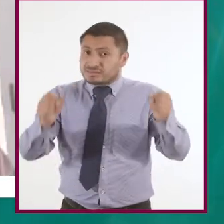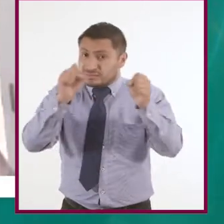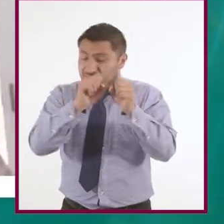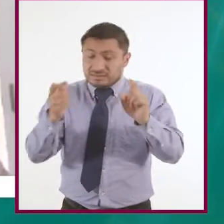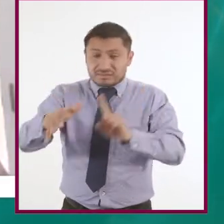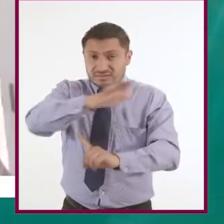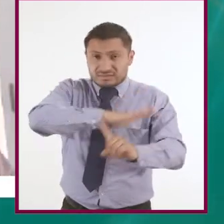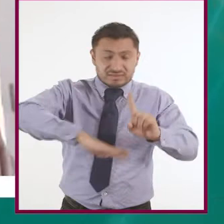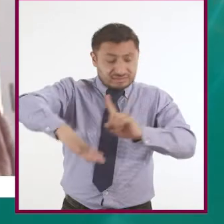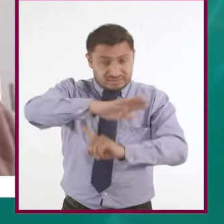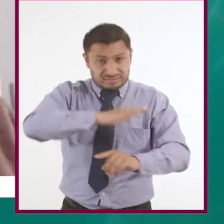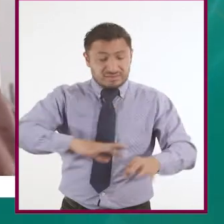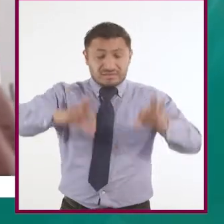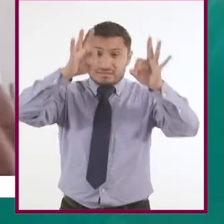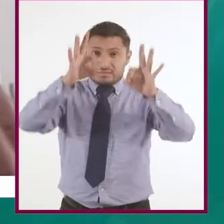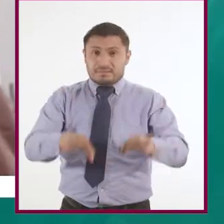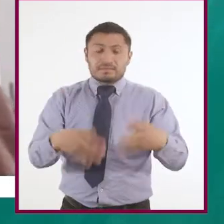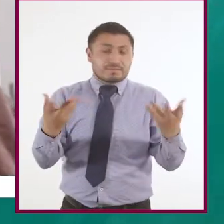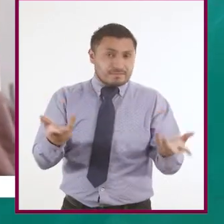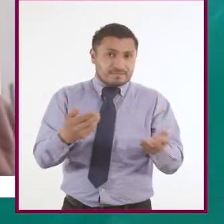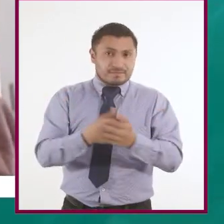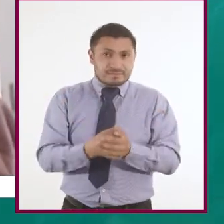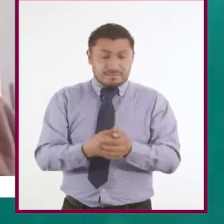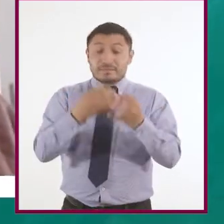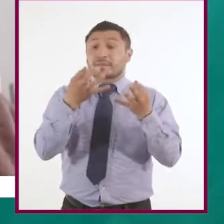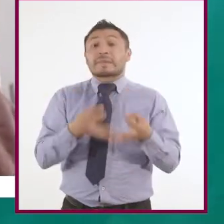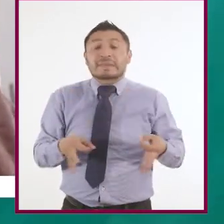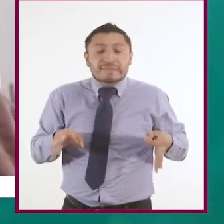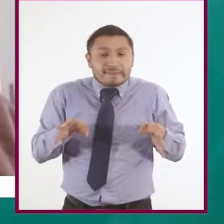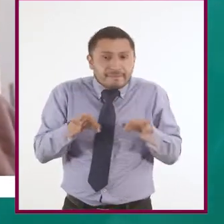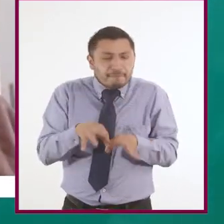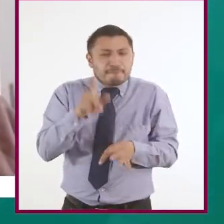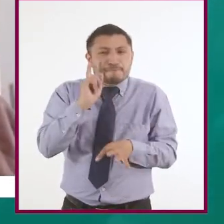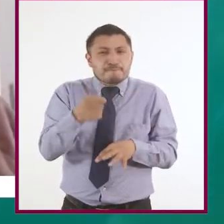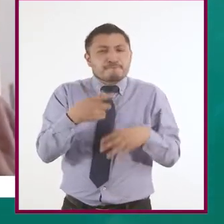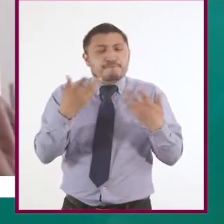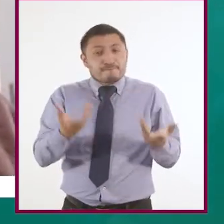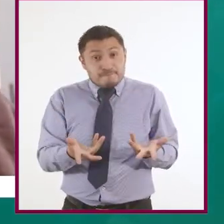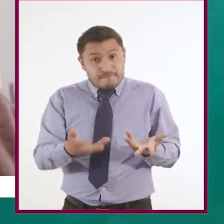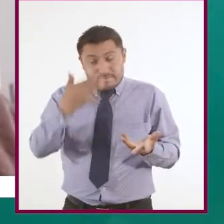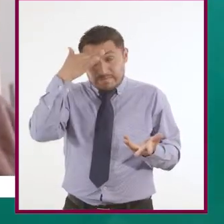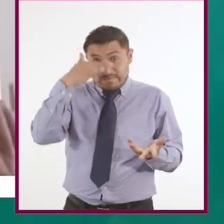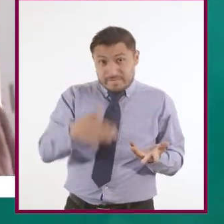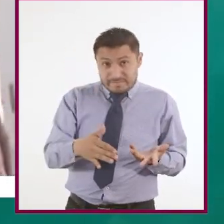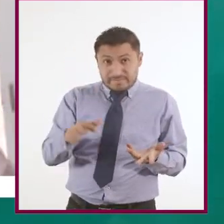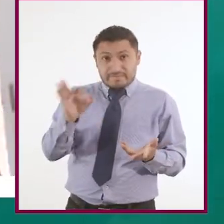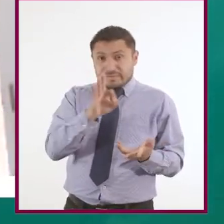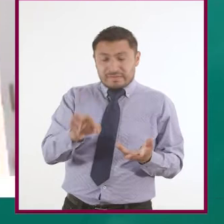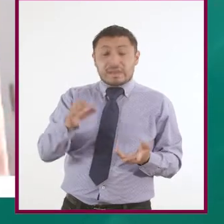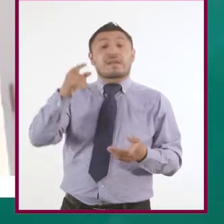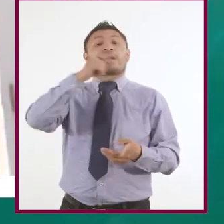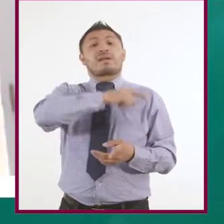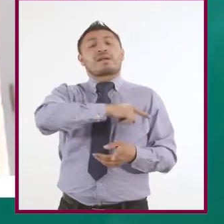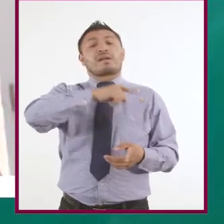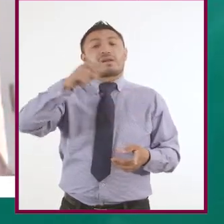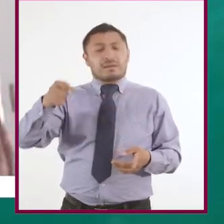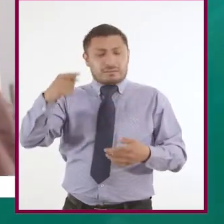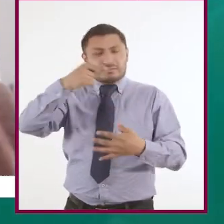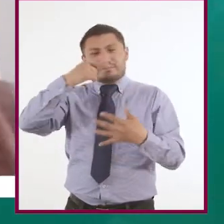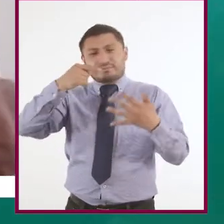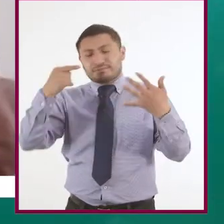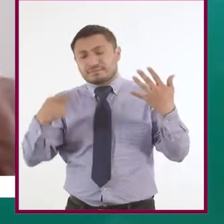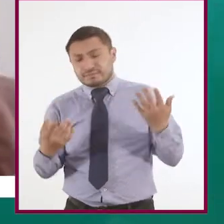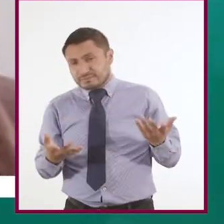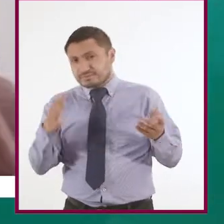circunstancias ya nos determinaron. Lo importante sería saber si con aquello, con lo